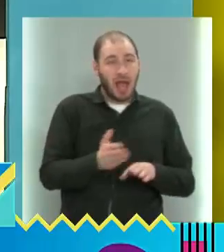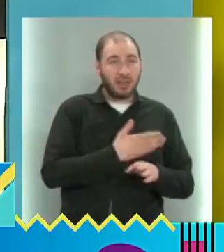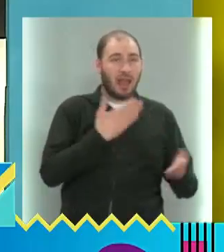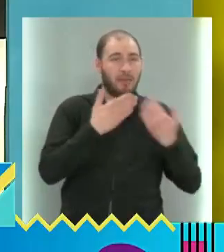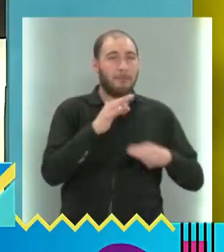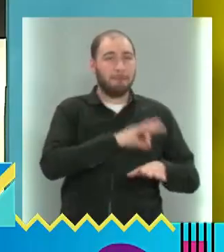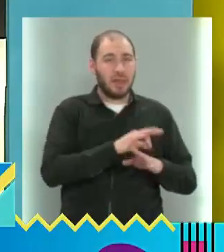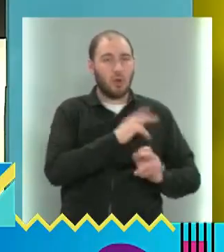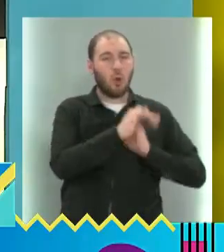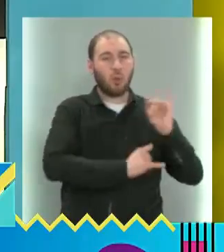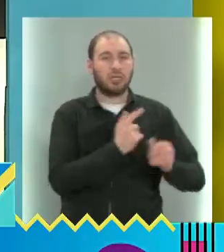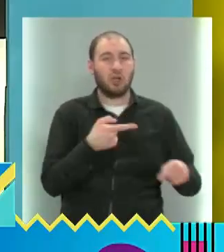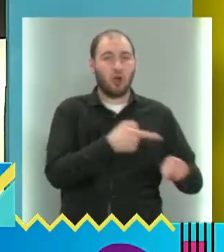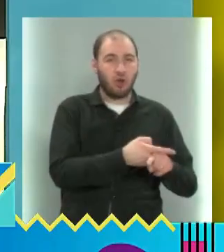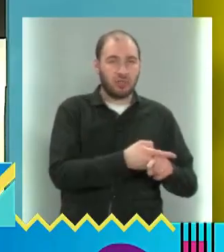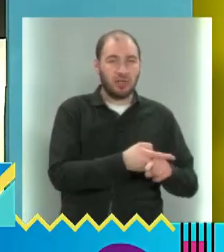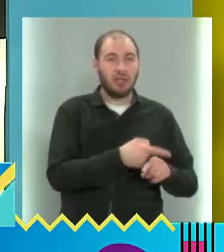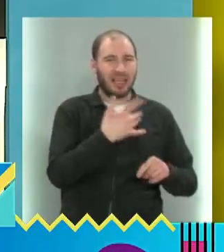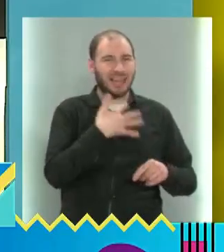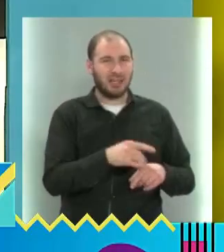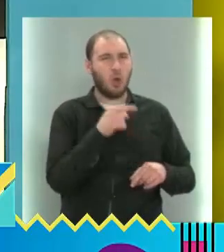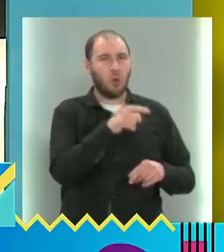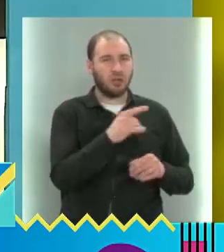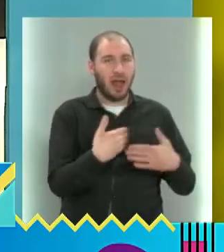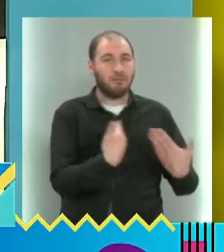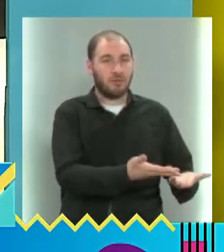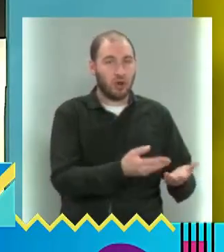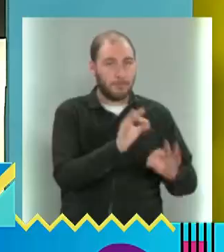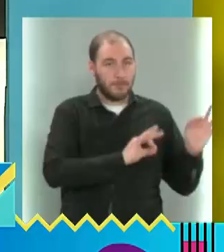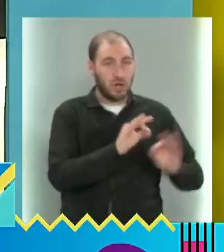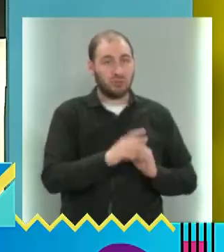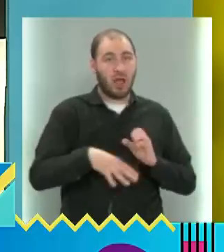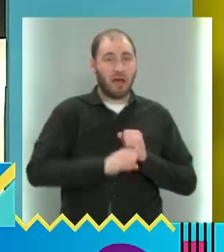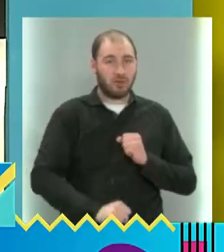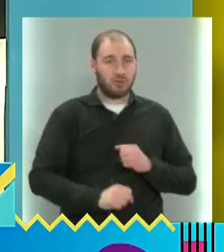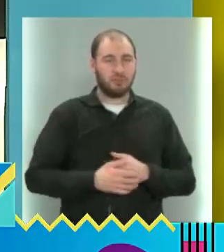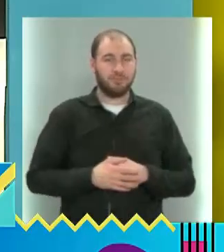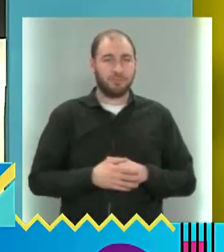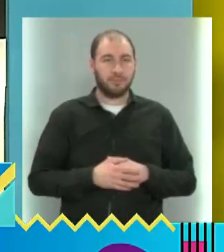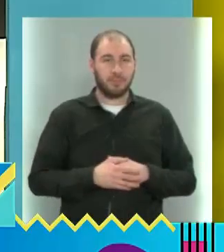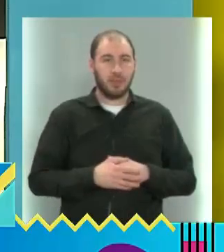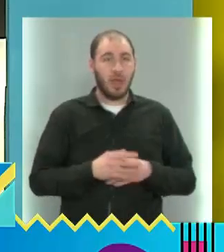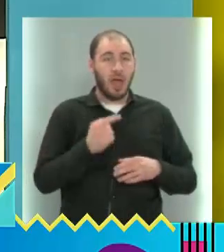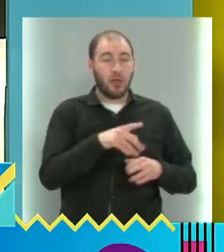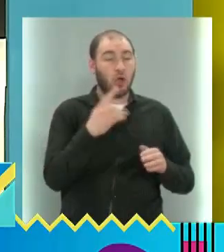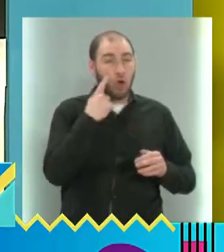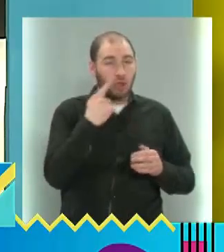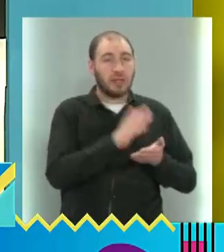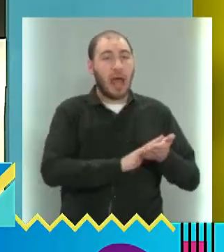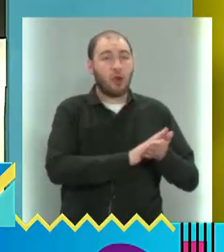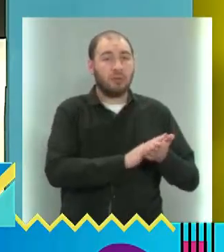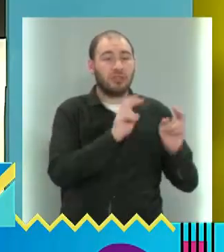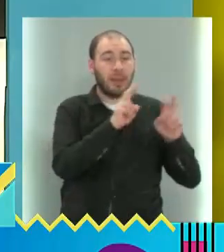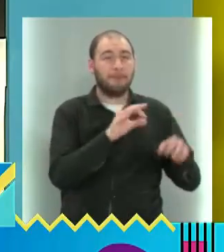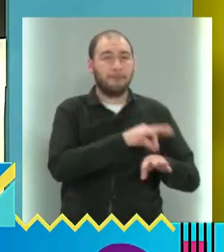un médico que se pronunciaba en contra. Tenemos entendido que usted lo hace a favor de este proyecto de interrupción voluntaria del embarazo. Bueno, conocer los argumentos desde el